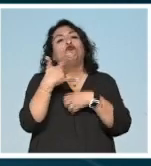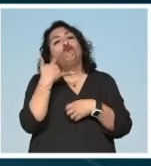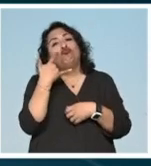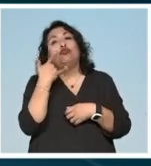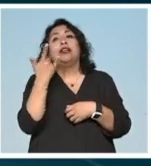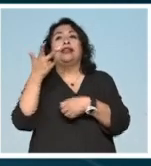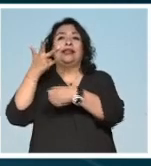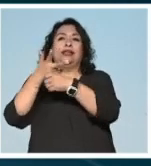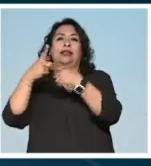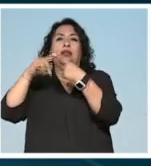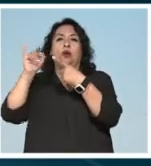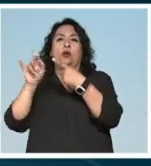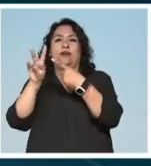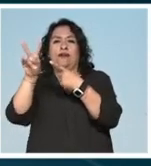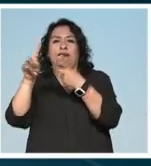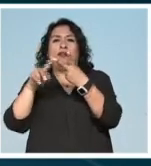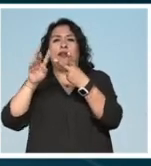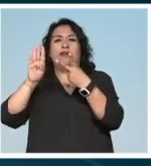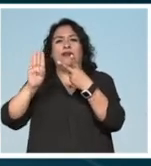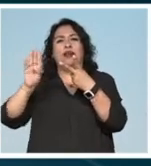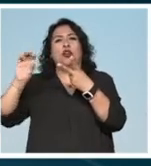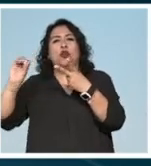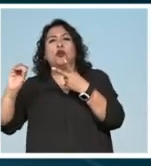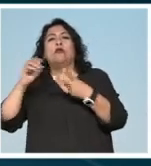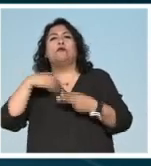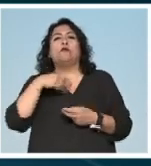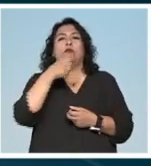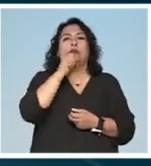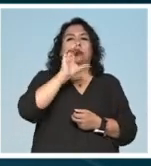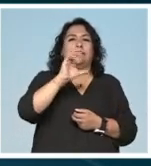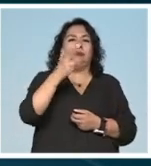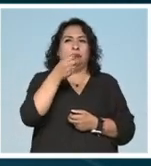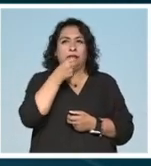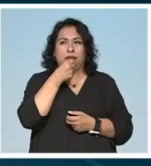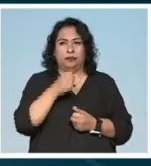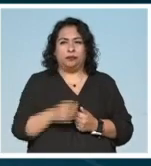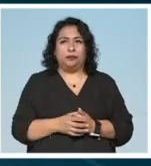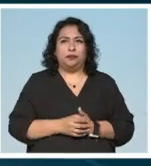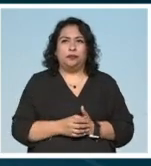Con imágenes de Juan Carlos Valencia y Baldomero Ochoa, reportó César H. Meléndez.